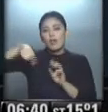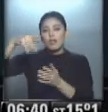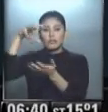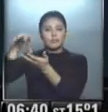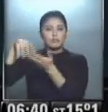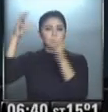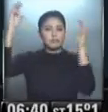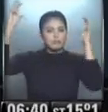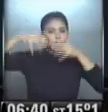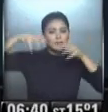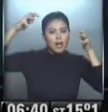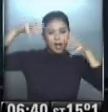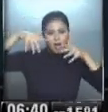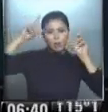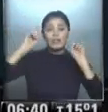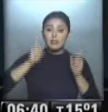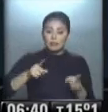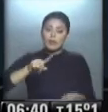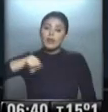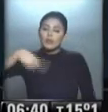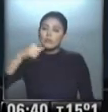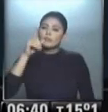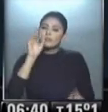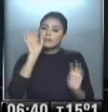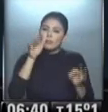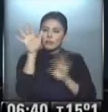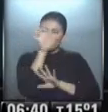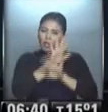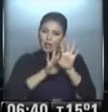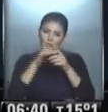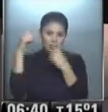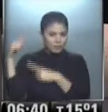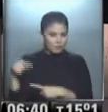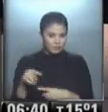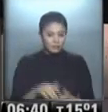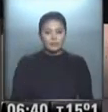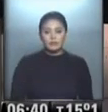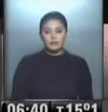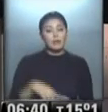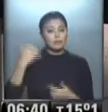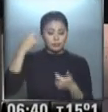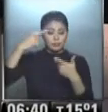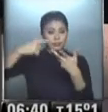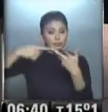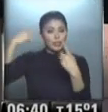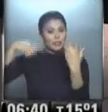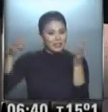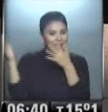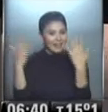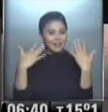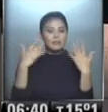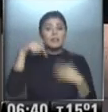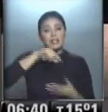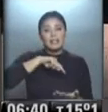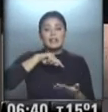lluvia. Y en Orcadas, la visibilidad más que reducido con niebla. En el sector antártico hay de todo, es bien variadito. Y para